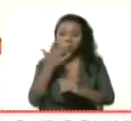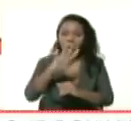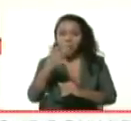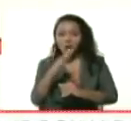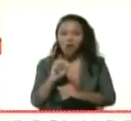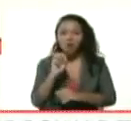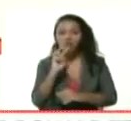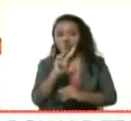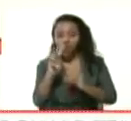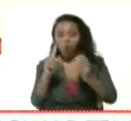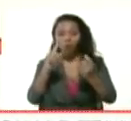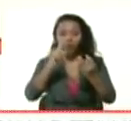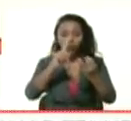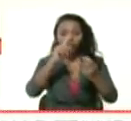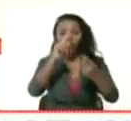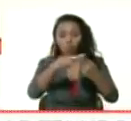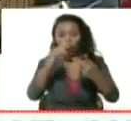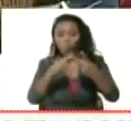dos fines de semana apenas,